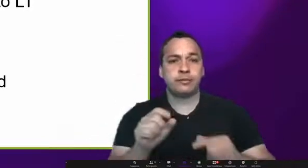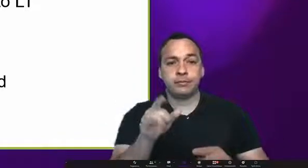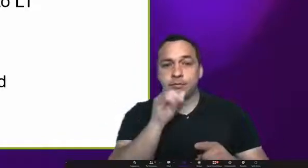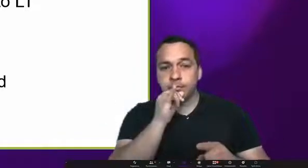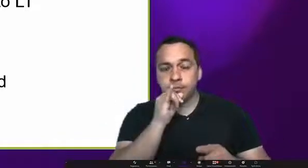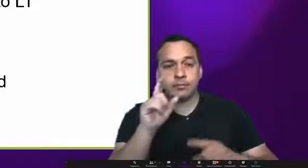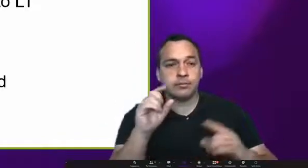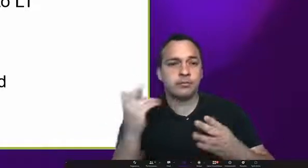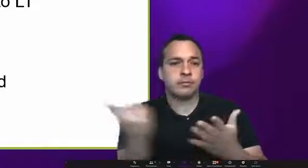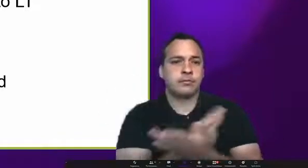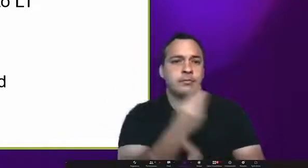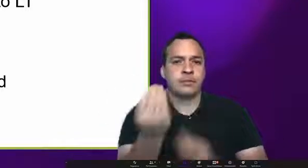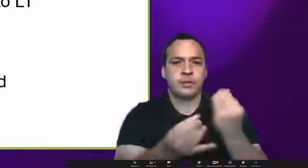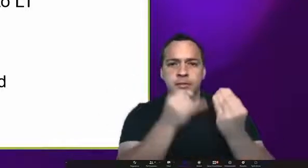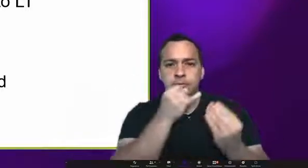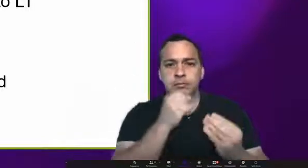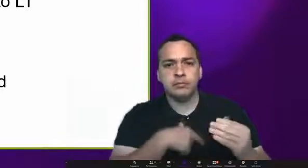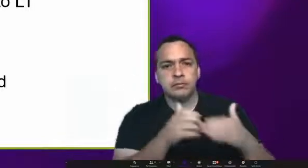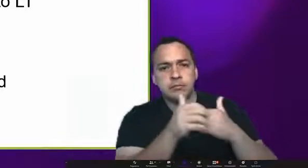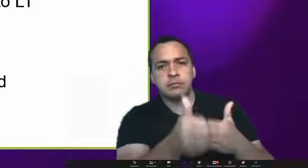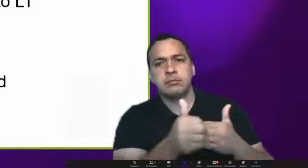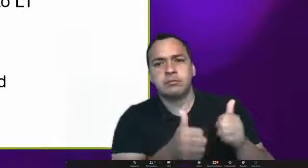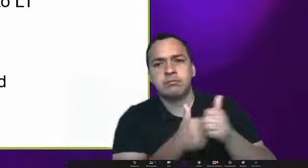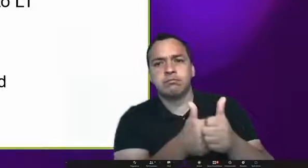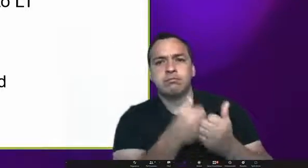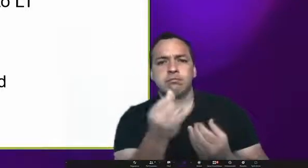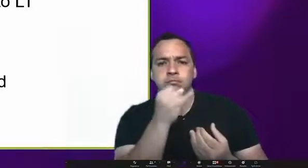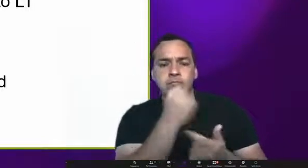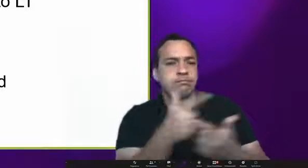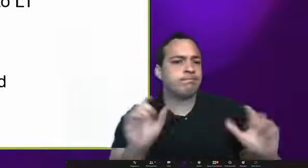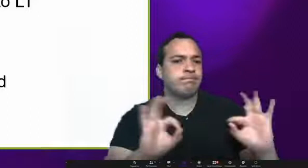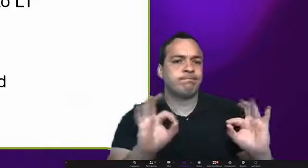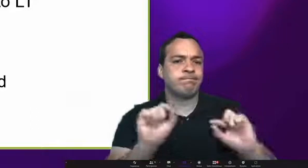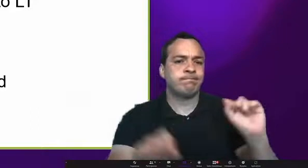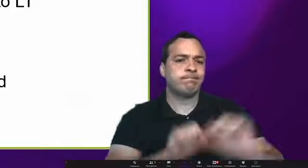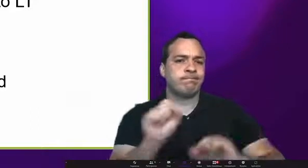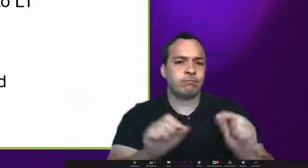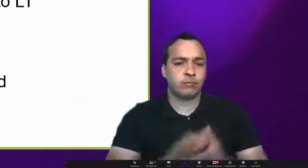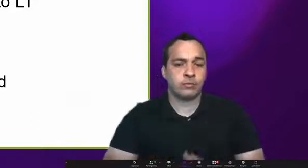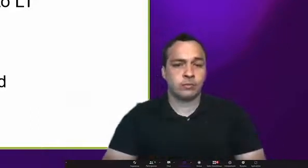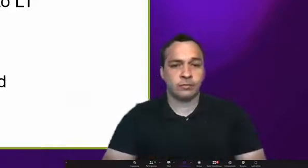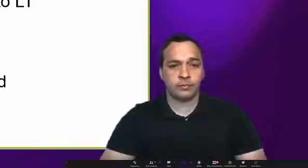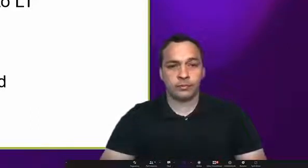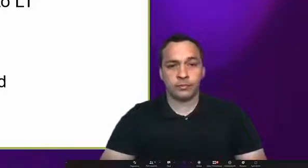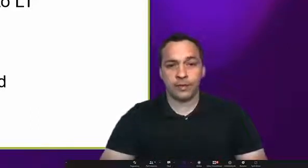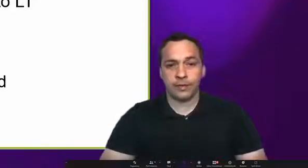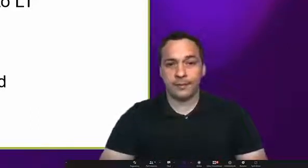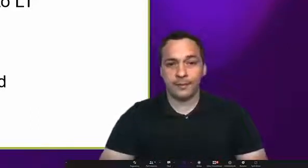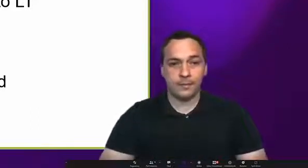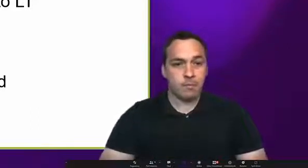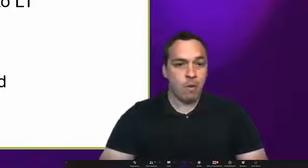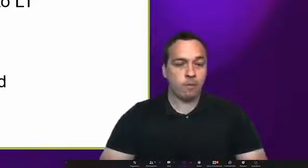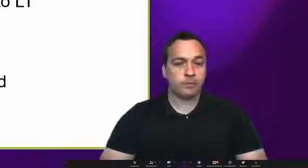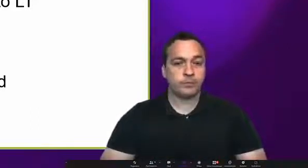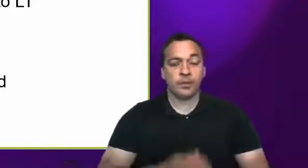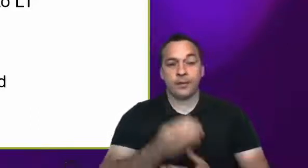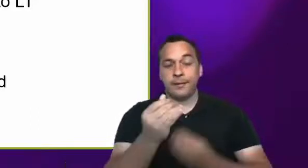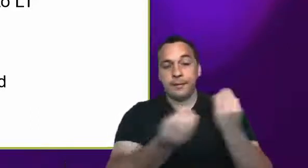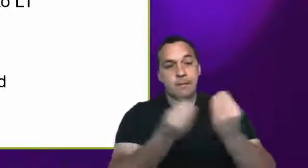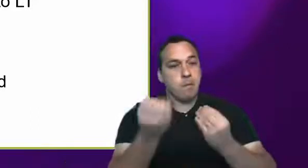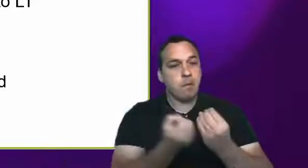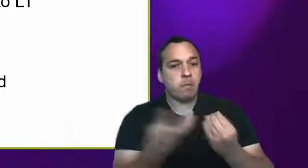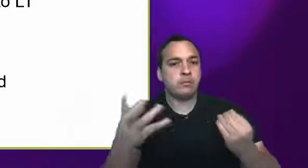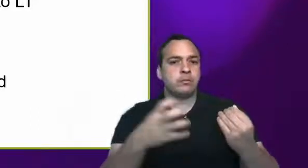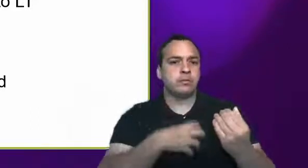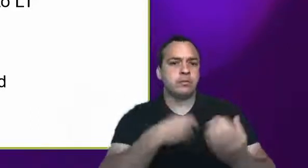de la resección. No tiene que, digamos, podemos ofrecer distintos tipos de modos